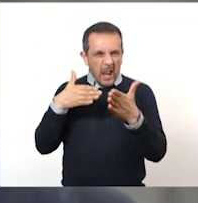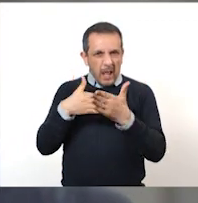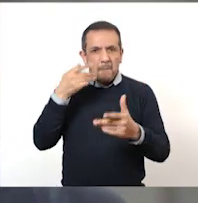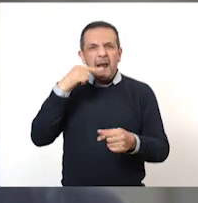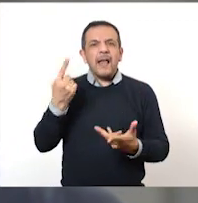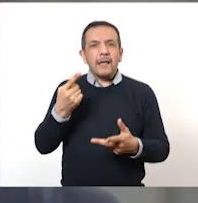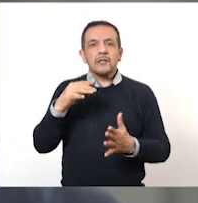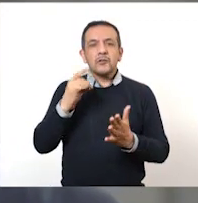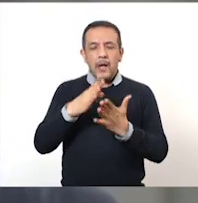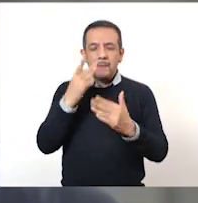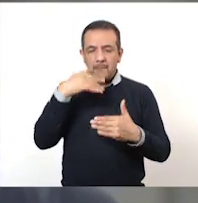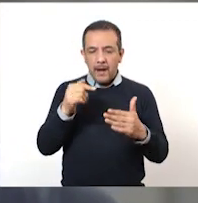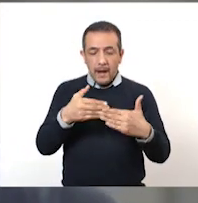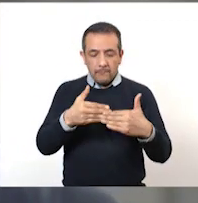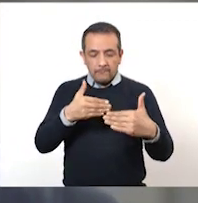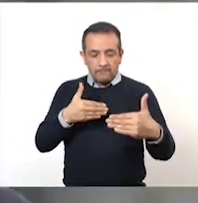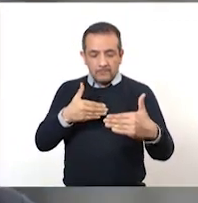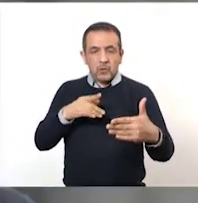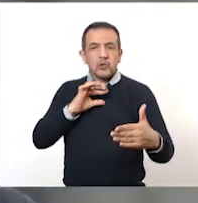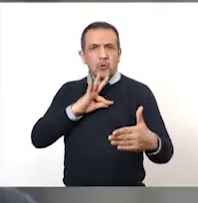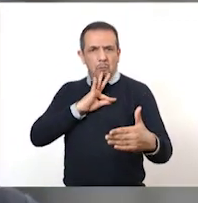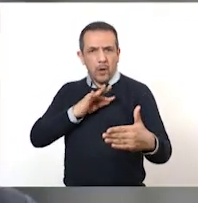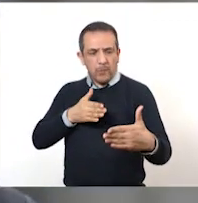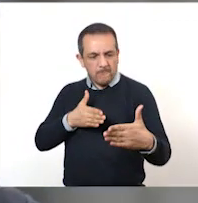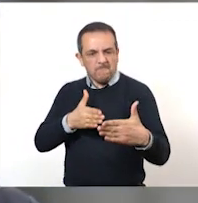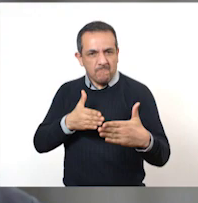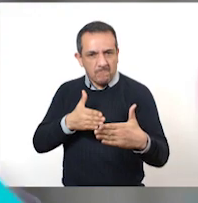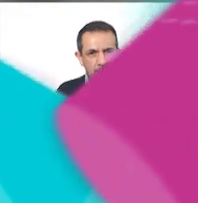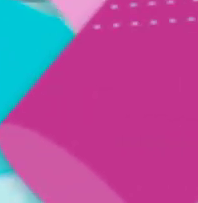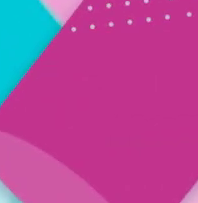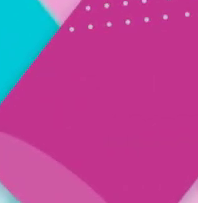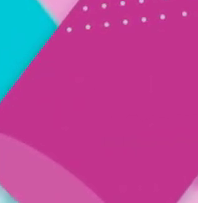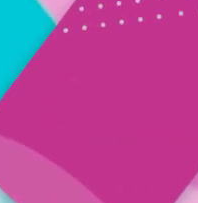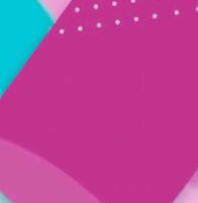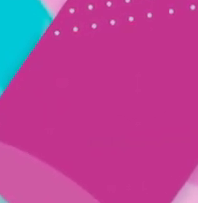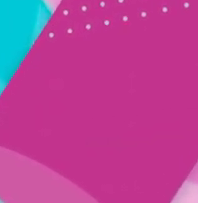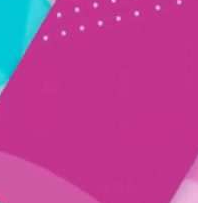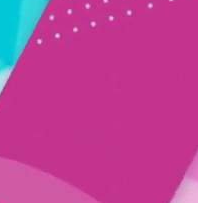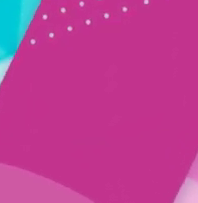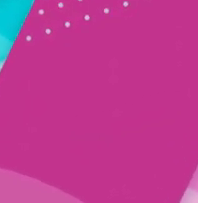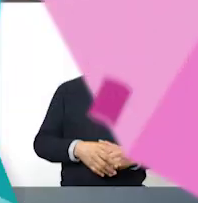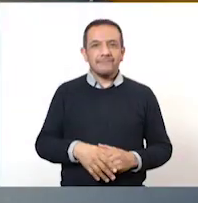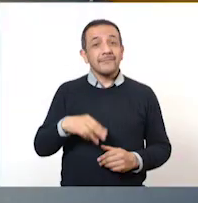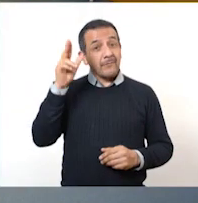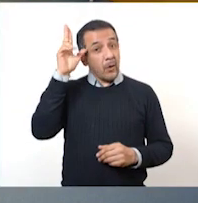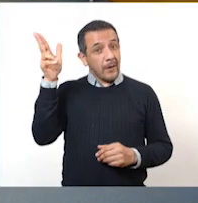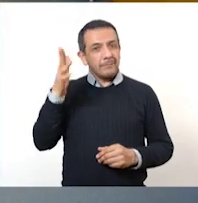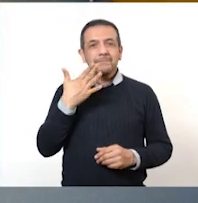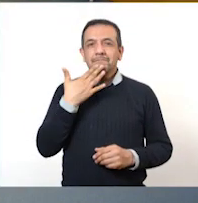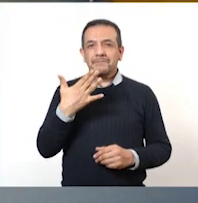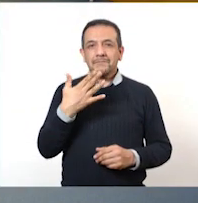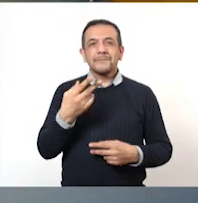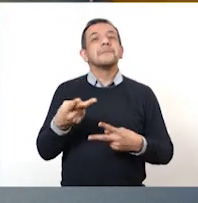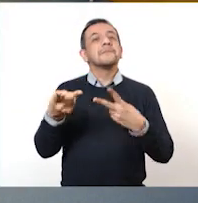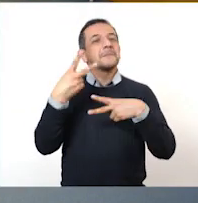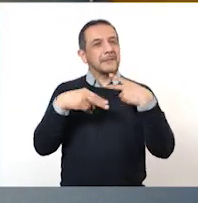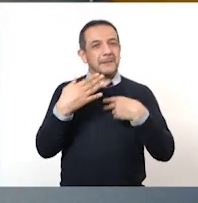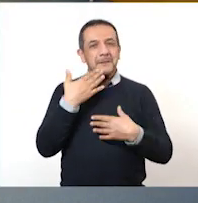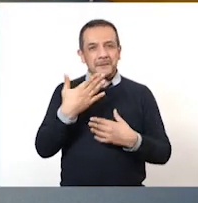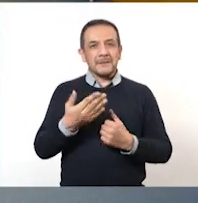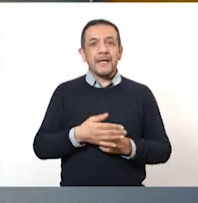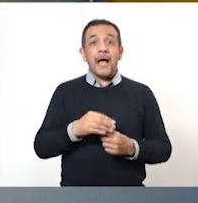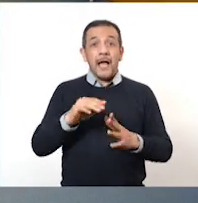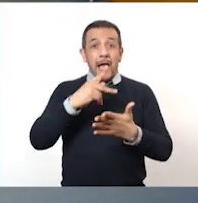se crearon para marcar la distancia hasta donde tú quieres llegar. Hola, qué bueno que ya